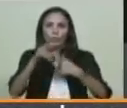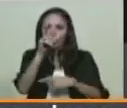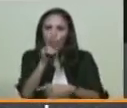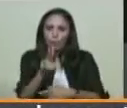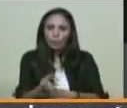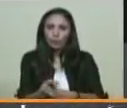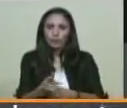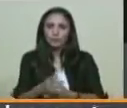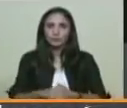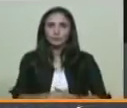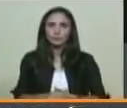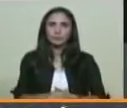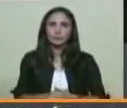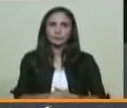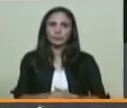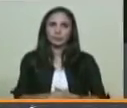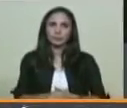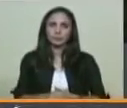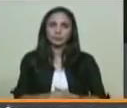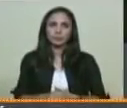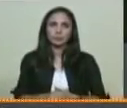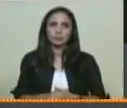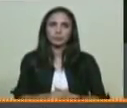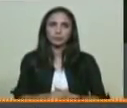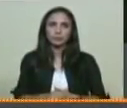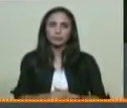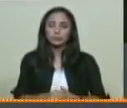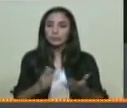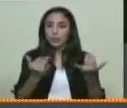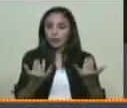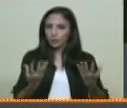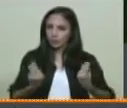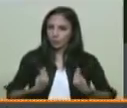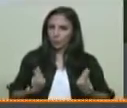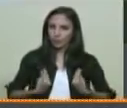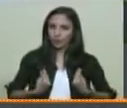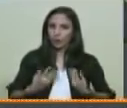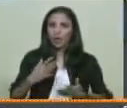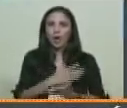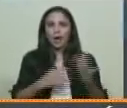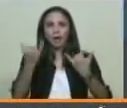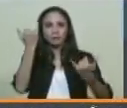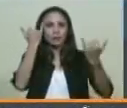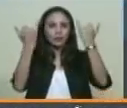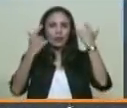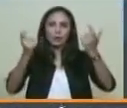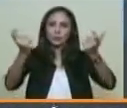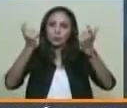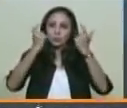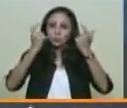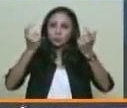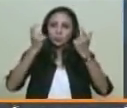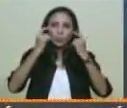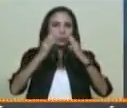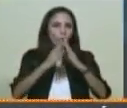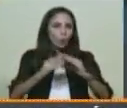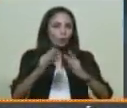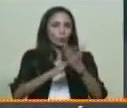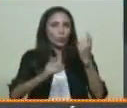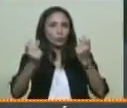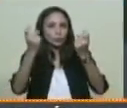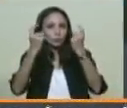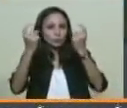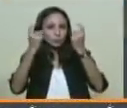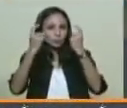que estamos hoy con la vida física, inspirados en su música, en su legado, en sus